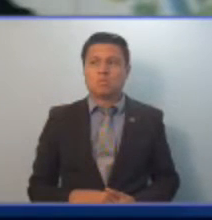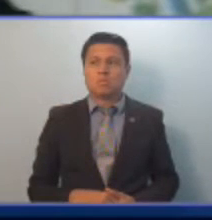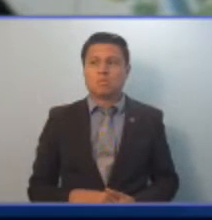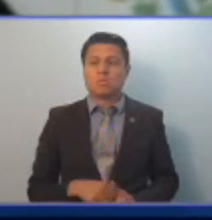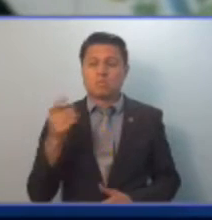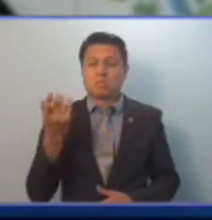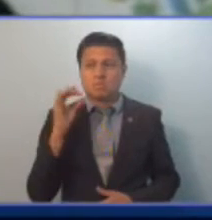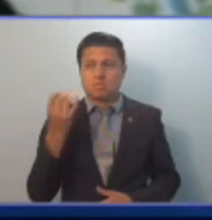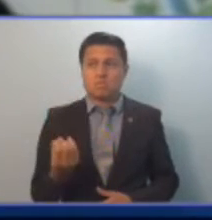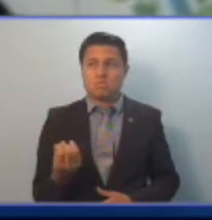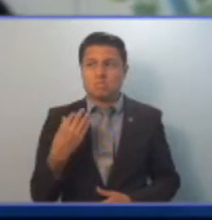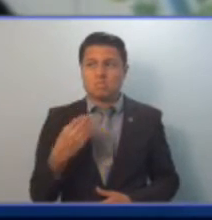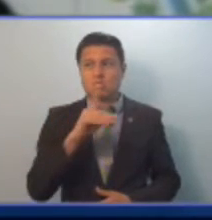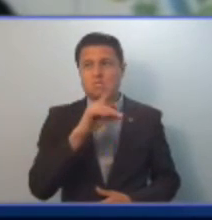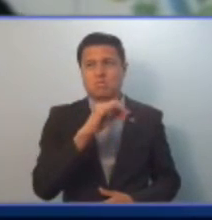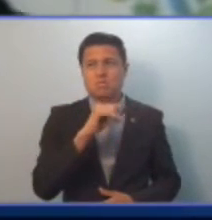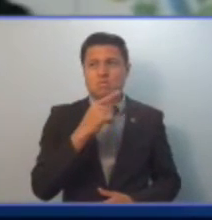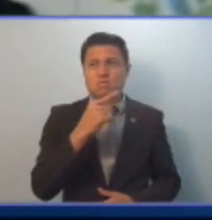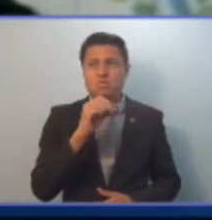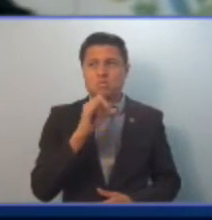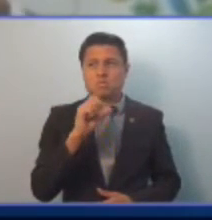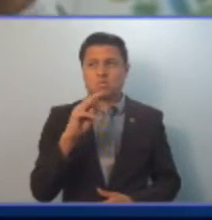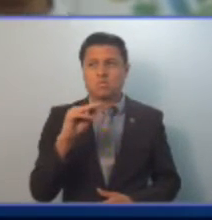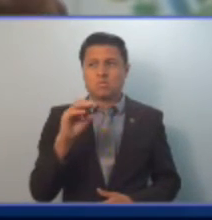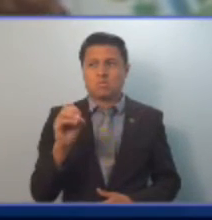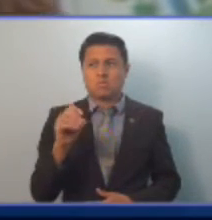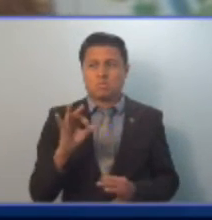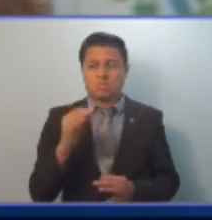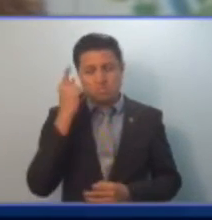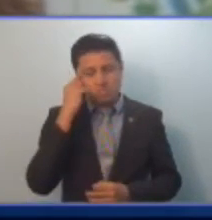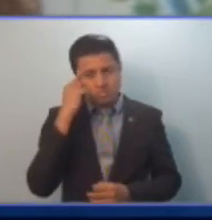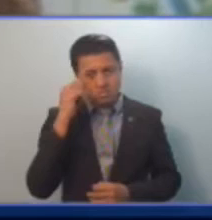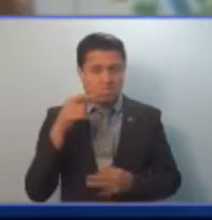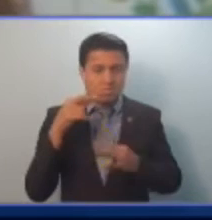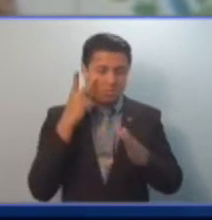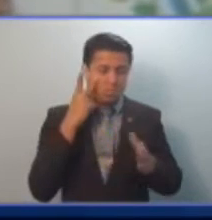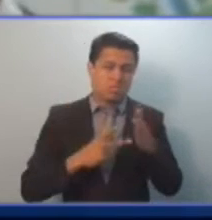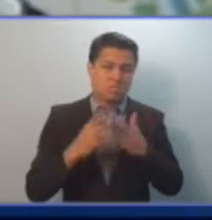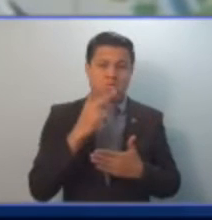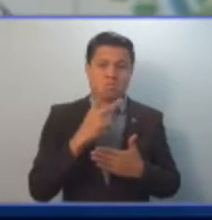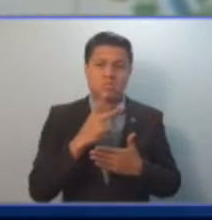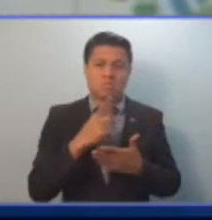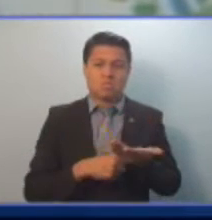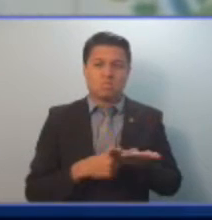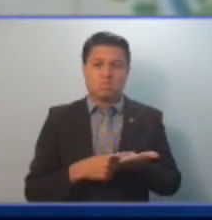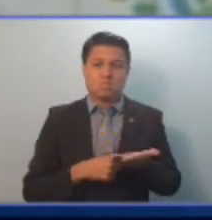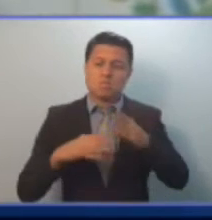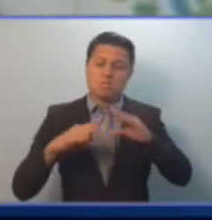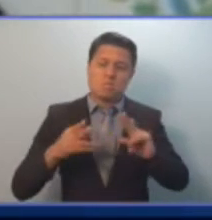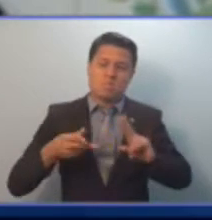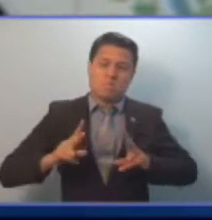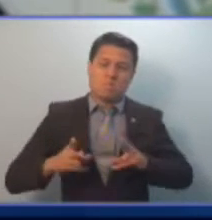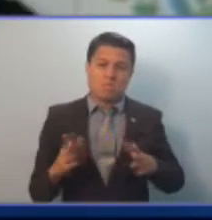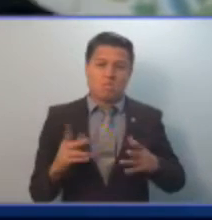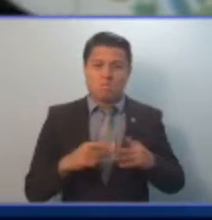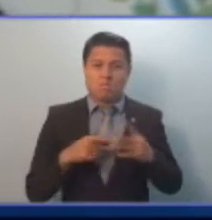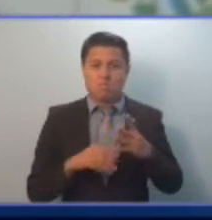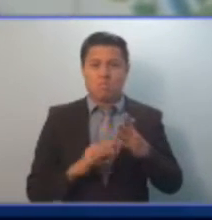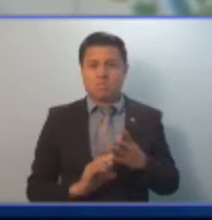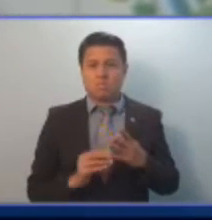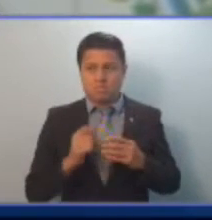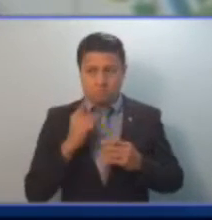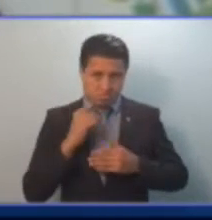habla del dialogismo. Es precisamente de integrar estas visiones, porque el constitucionalismo no